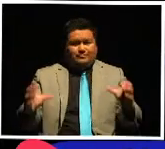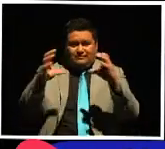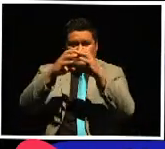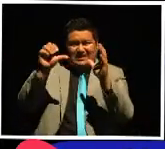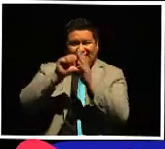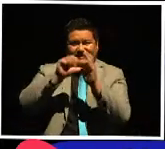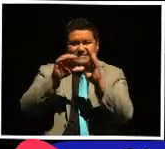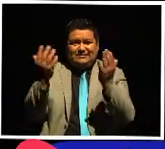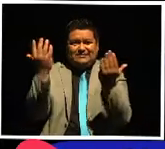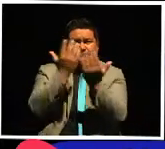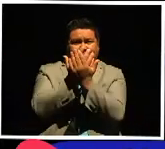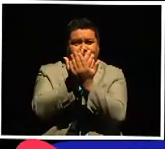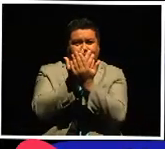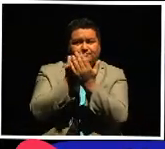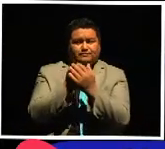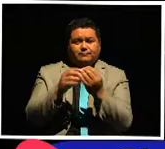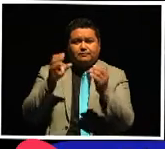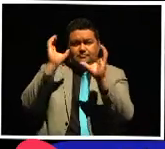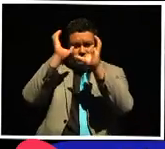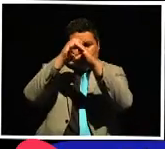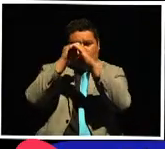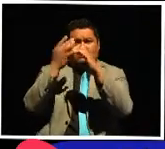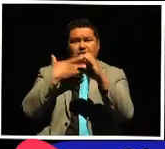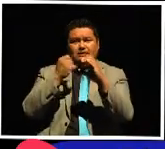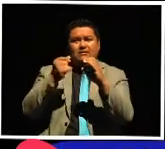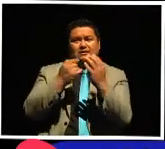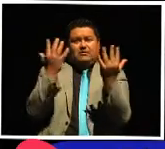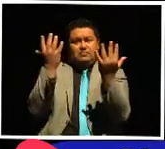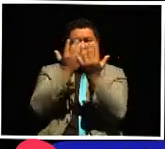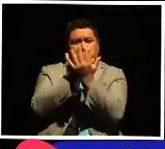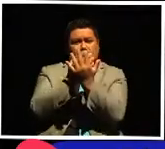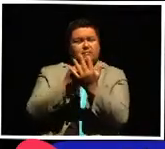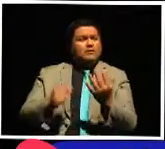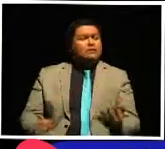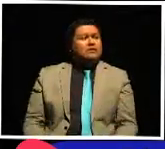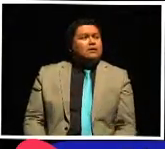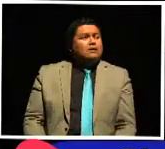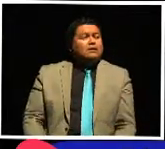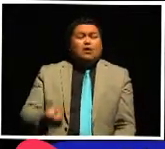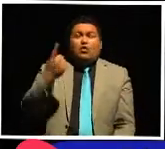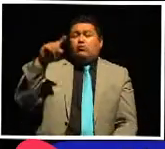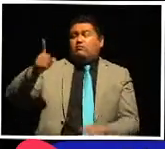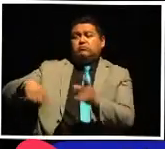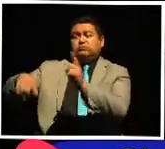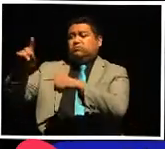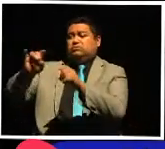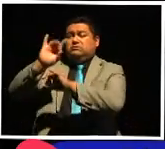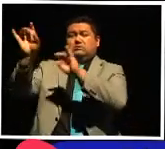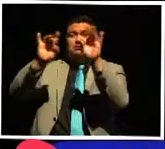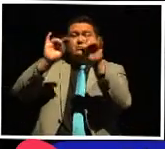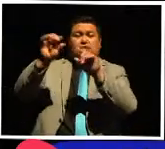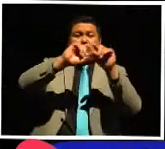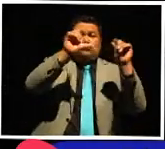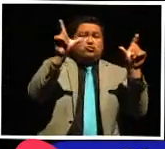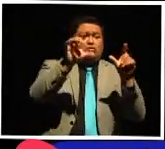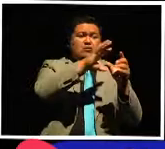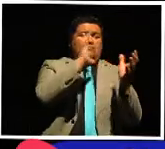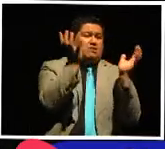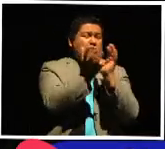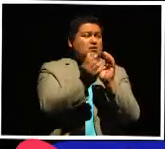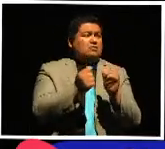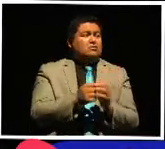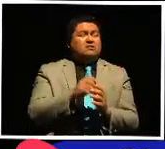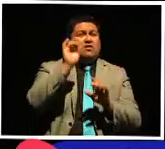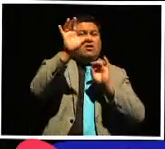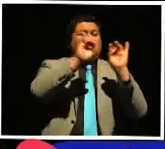tener mucho modelamiento para mostrar que tiene que ser un agujero negro. Si era cualquier otro objeto exótico, como